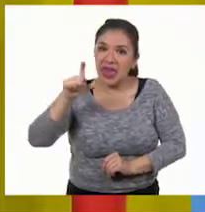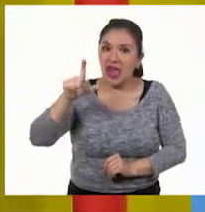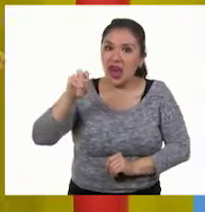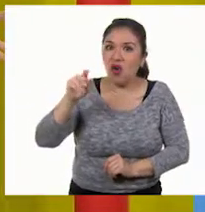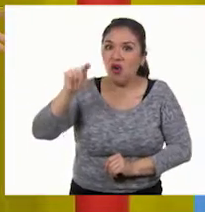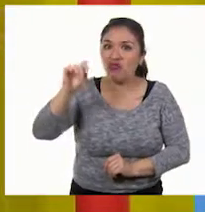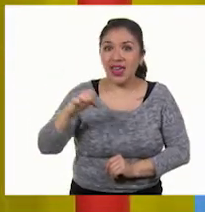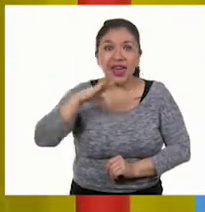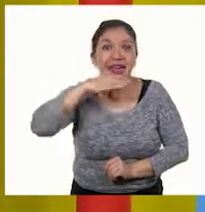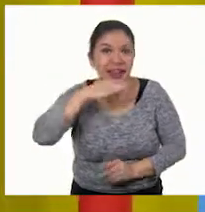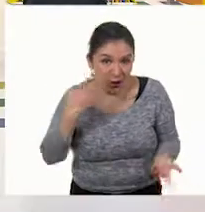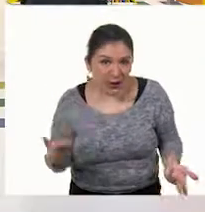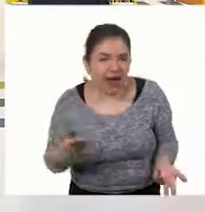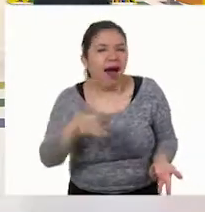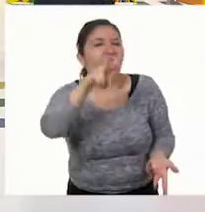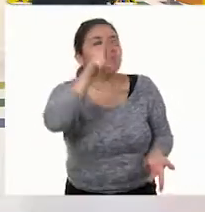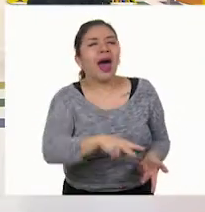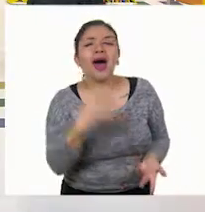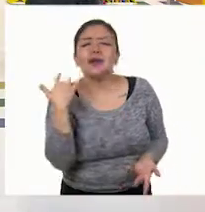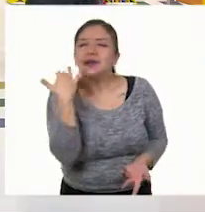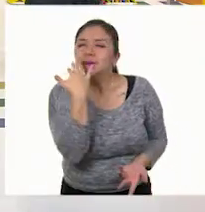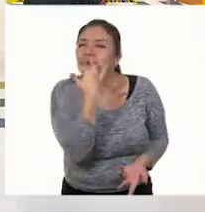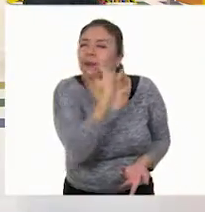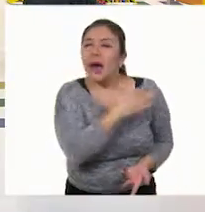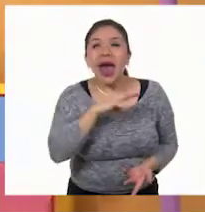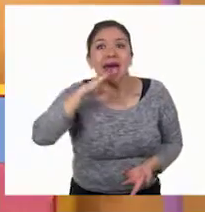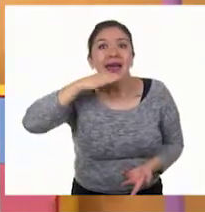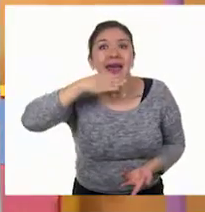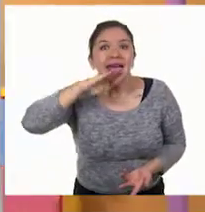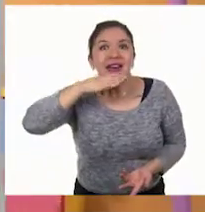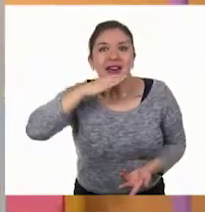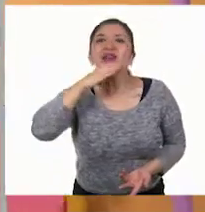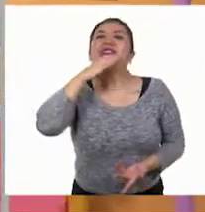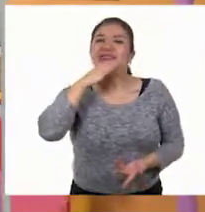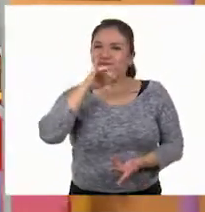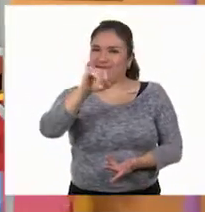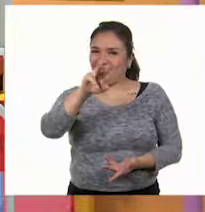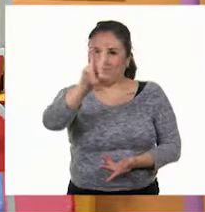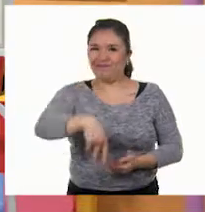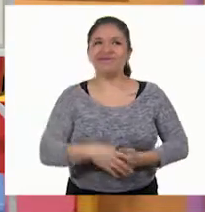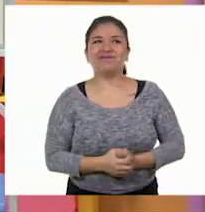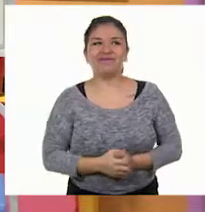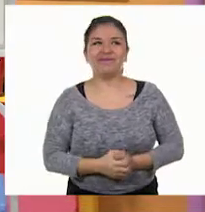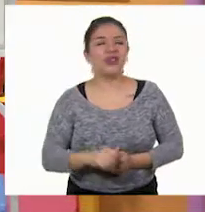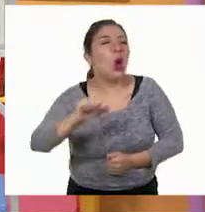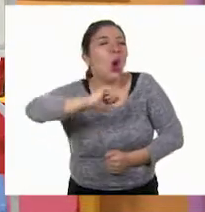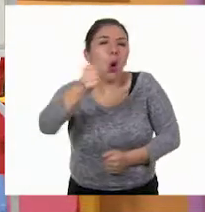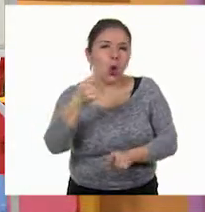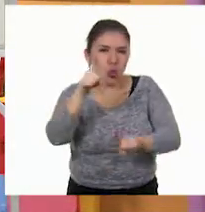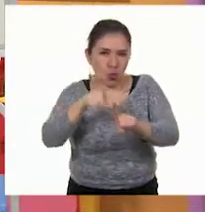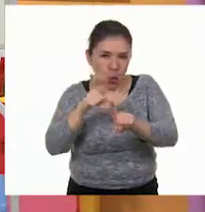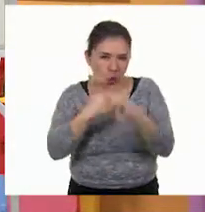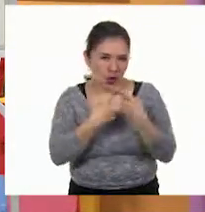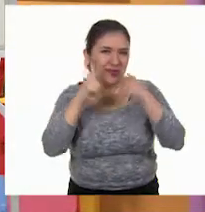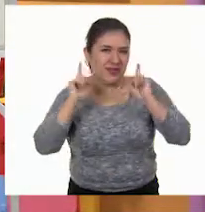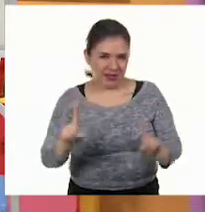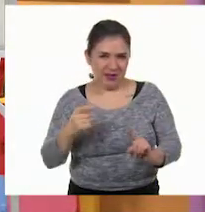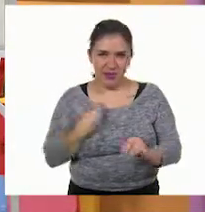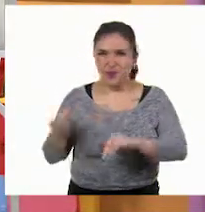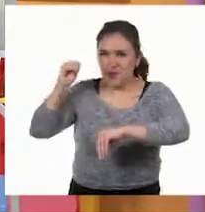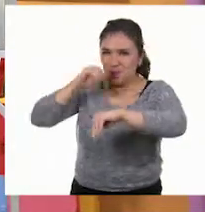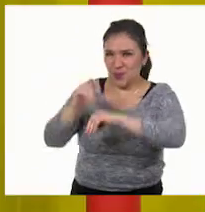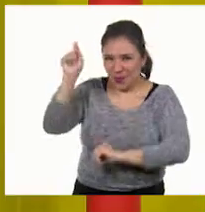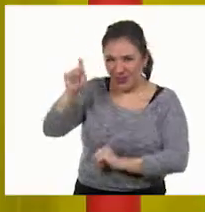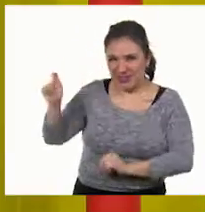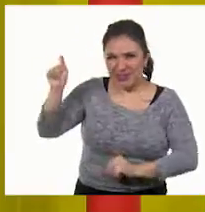qué rico, Mariana! ¡Un elote! ¡Ay, me equivoqué! Lo voy a poner con otro color. Ya se le antojó, ¿verdad, maestra?